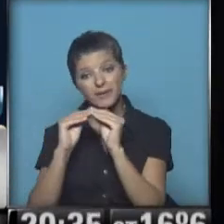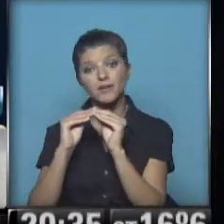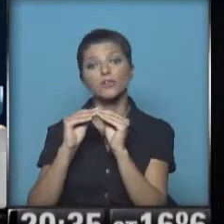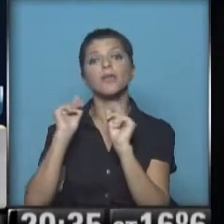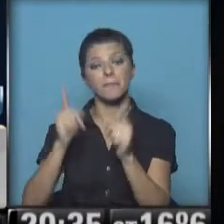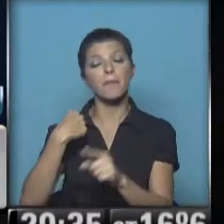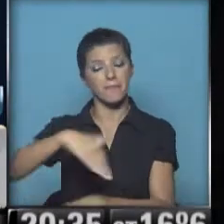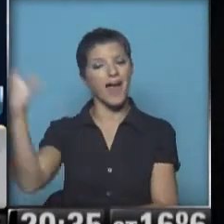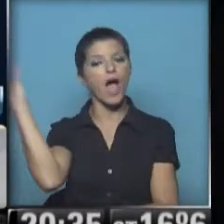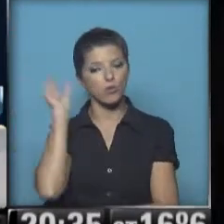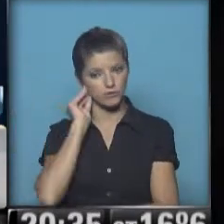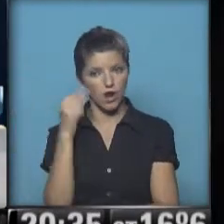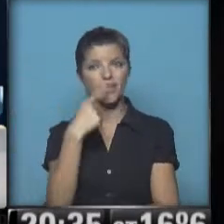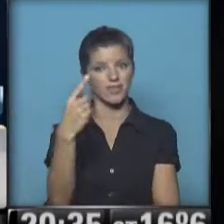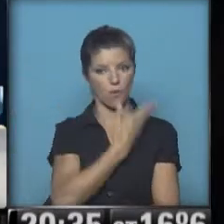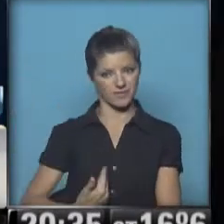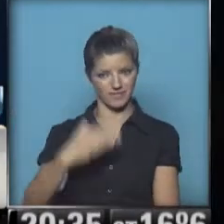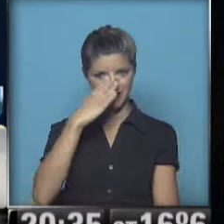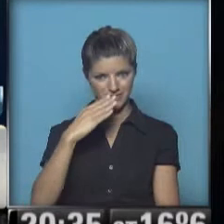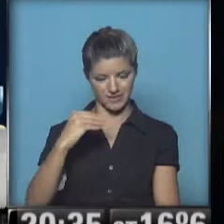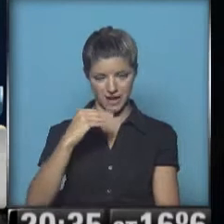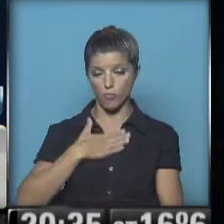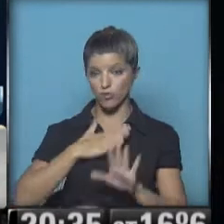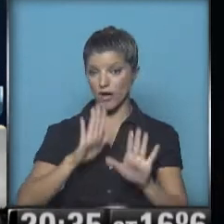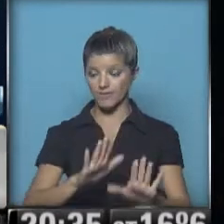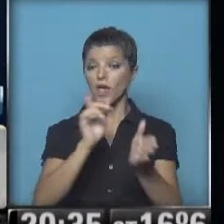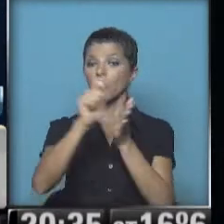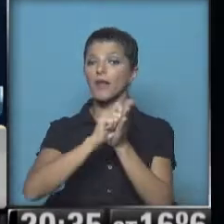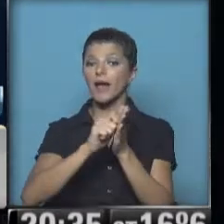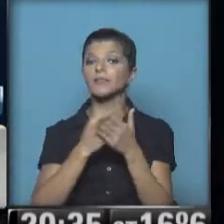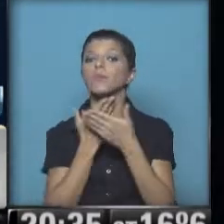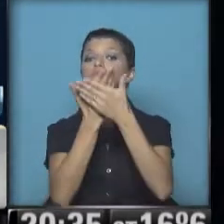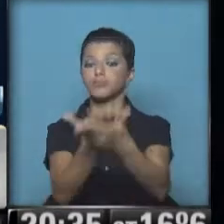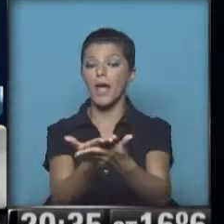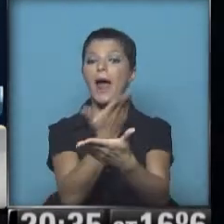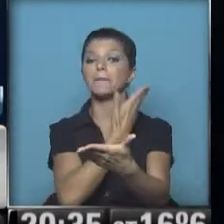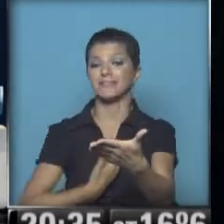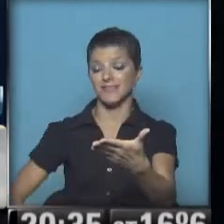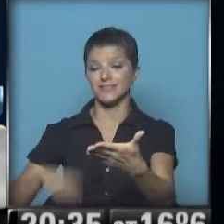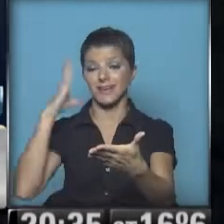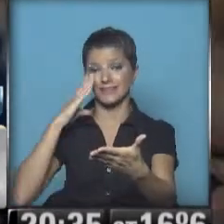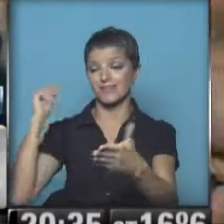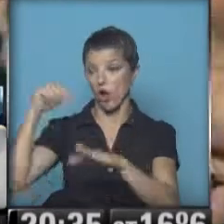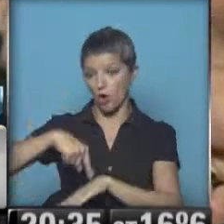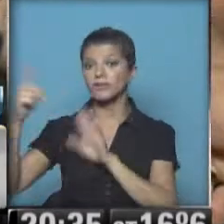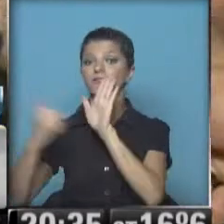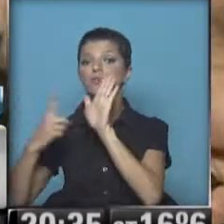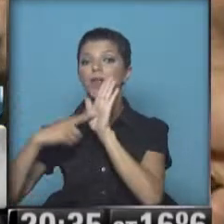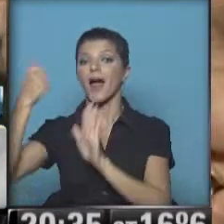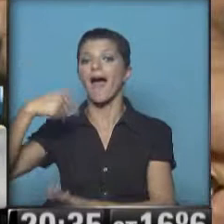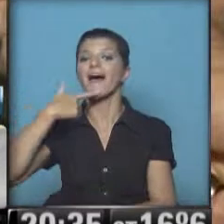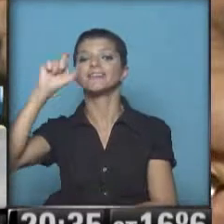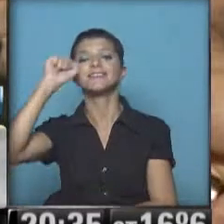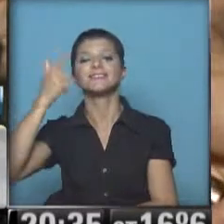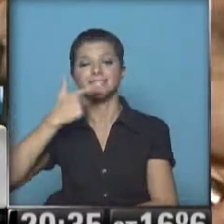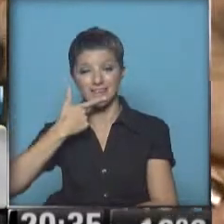su pedido como lo hice yo, dijo en una carta abierta a la presidenta el titular de la ANSES. El